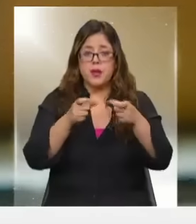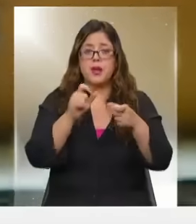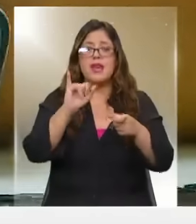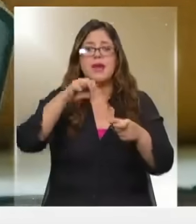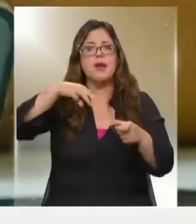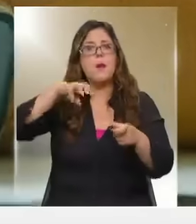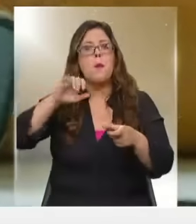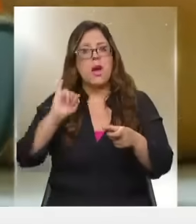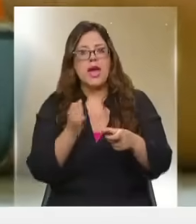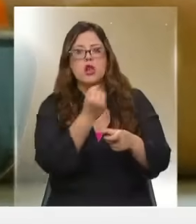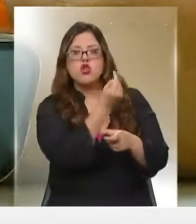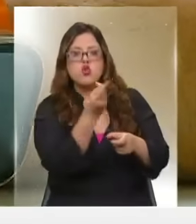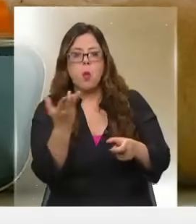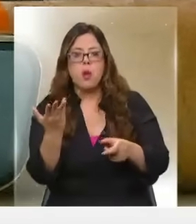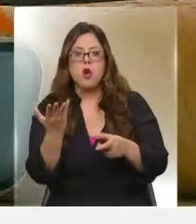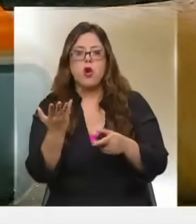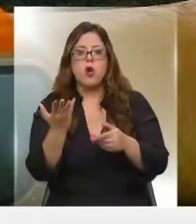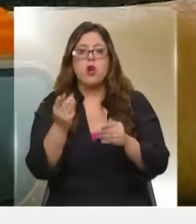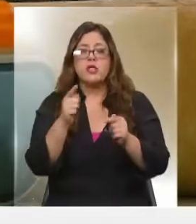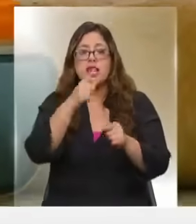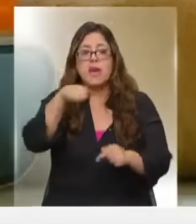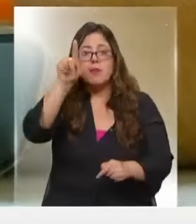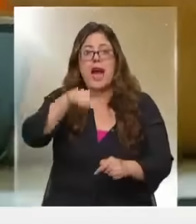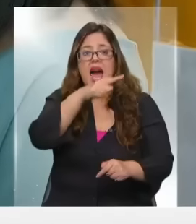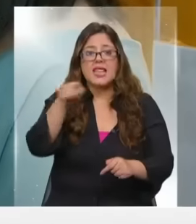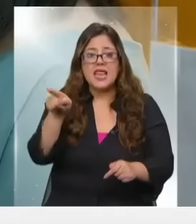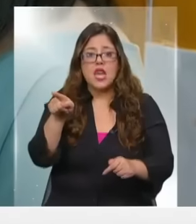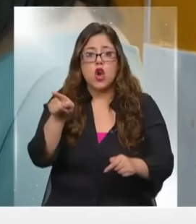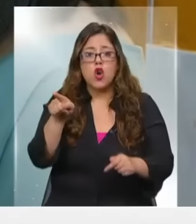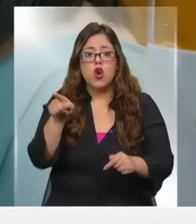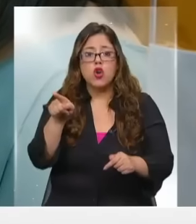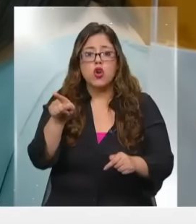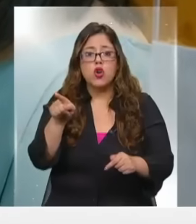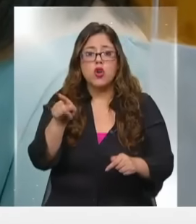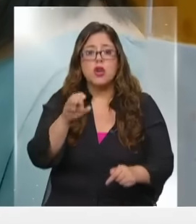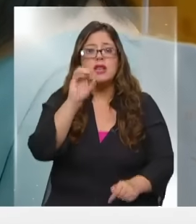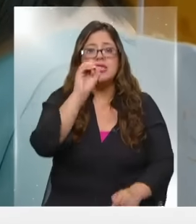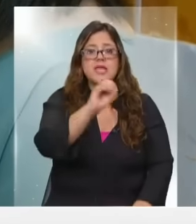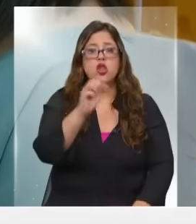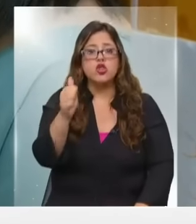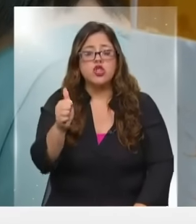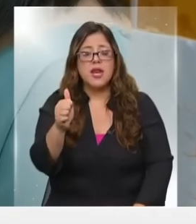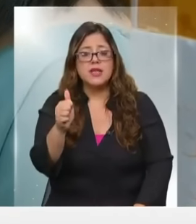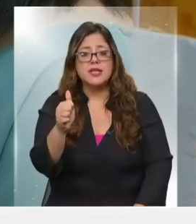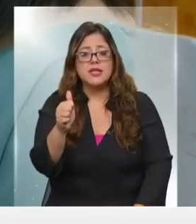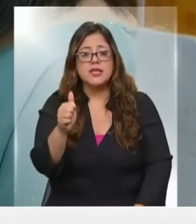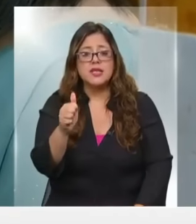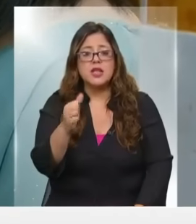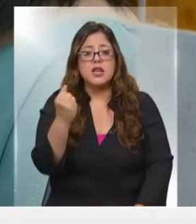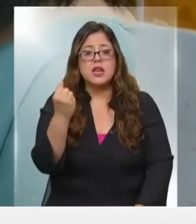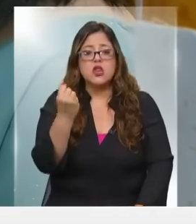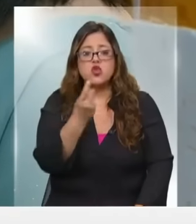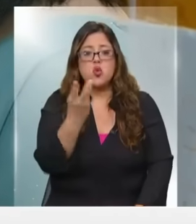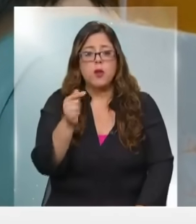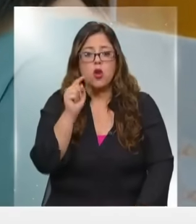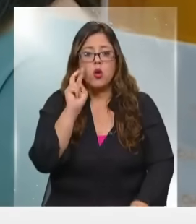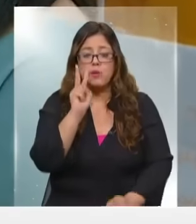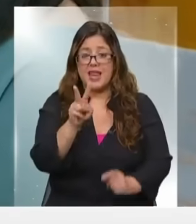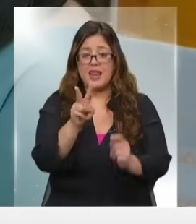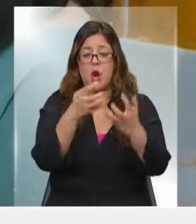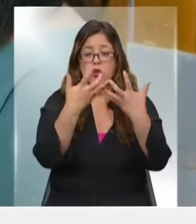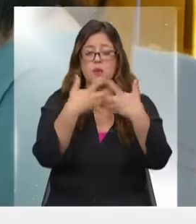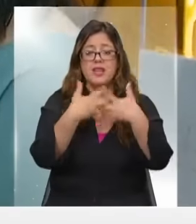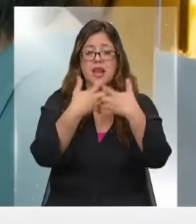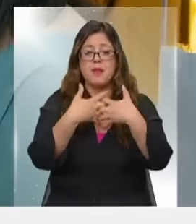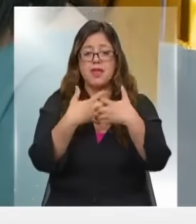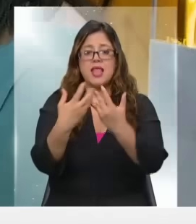a marcar la tecla asterisco numeral 06 numeral. Ahí automáticamente